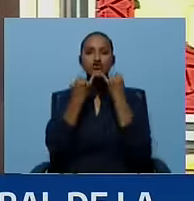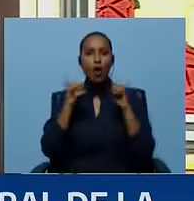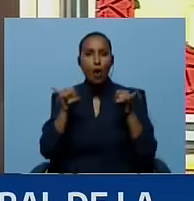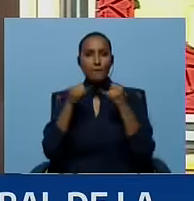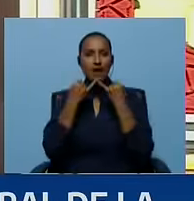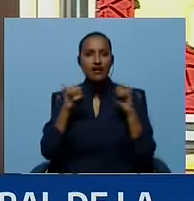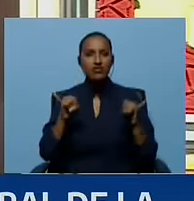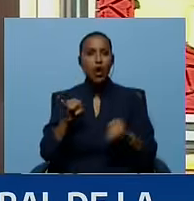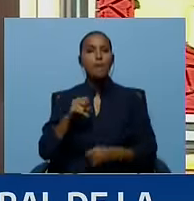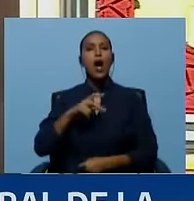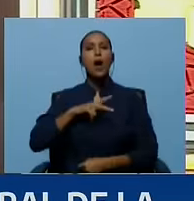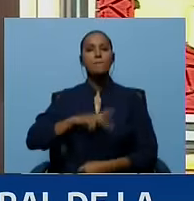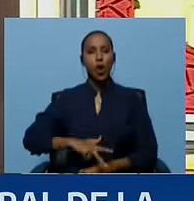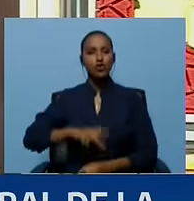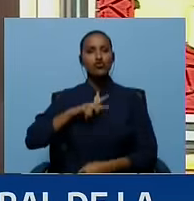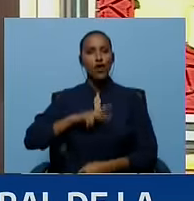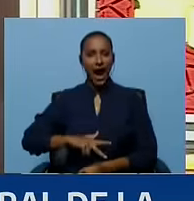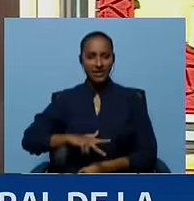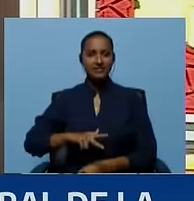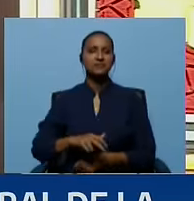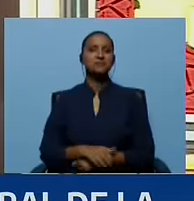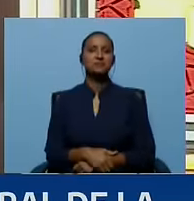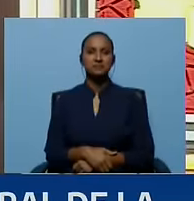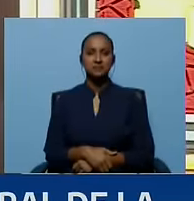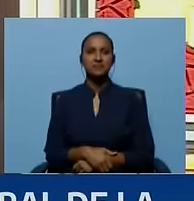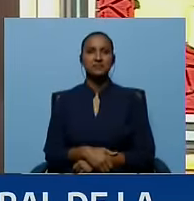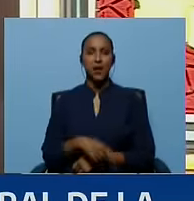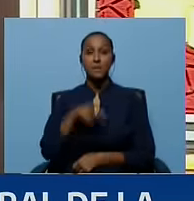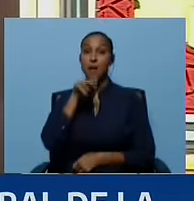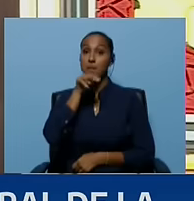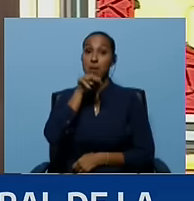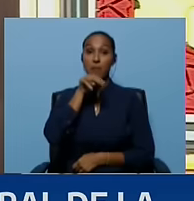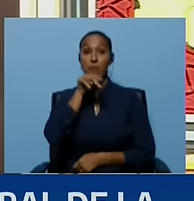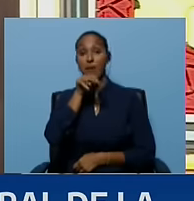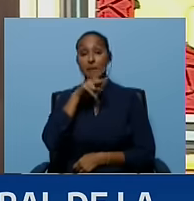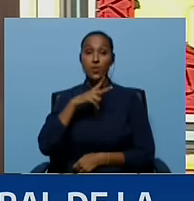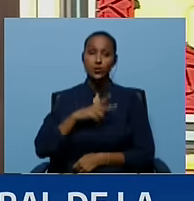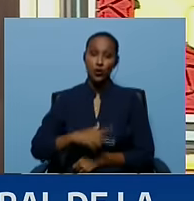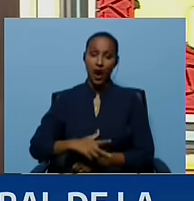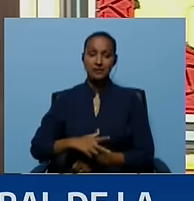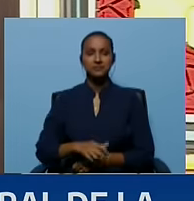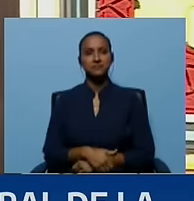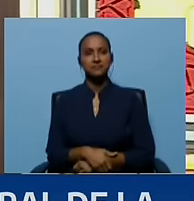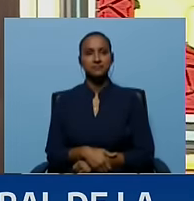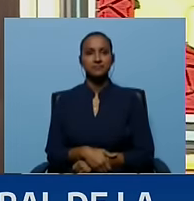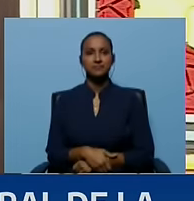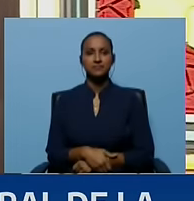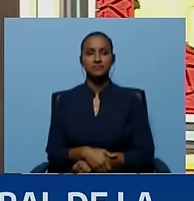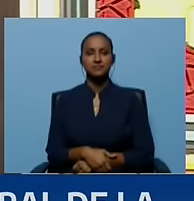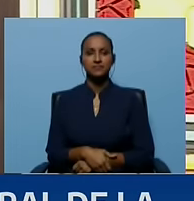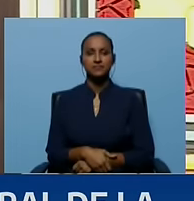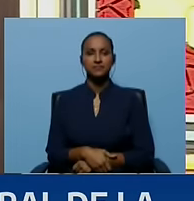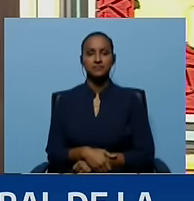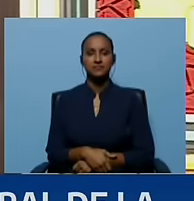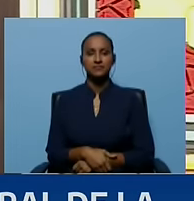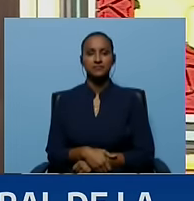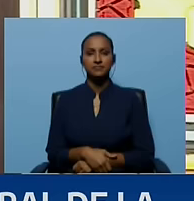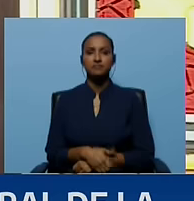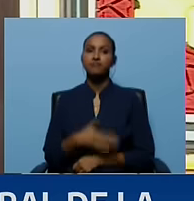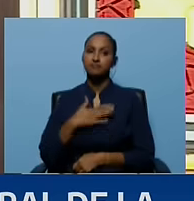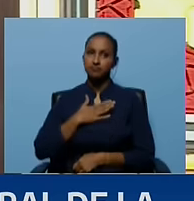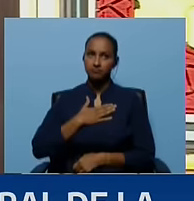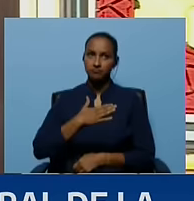Igualmente, esto en el equipo económico, ¿verdad? Un equipo donde ratifico a los